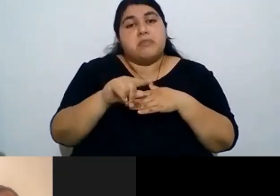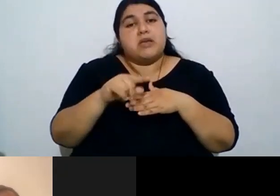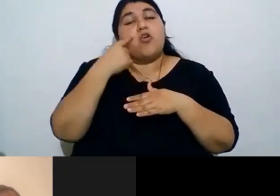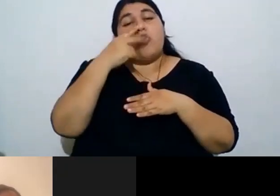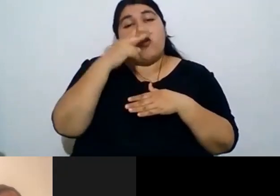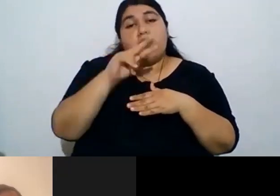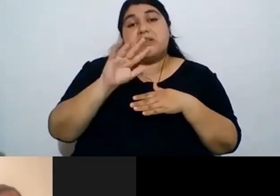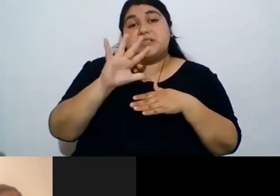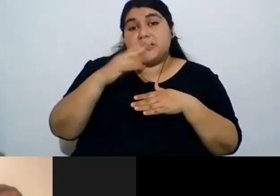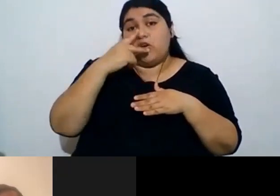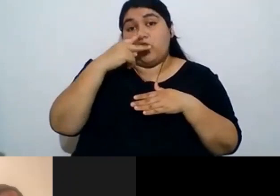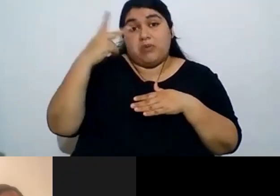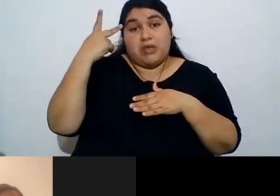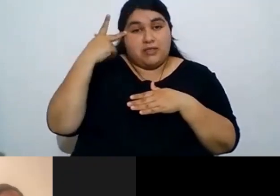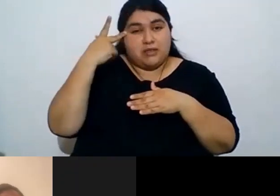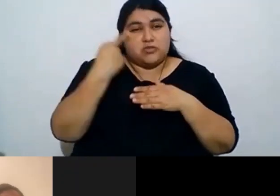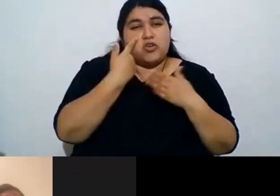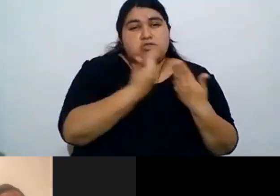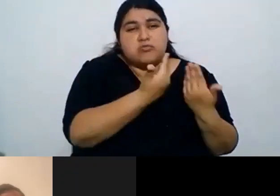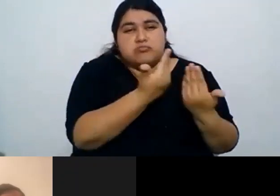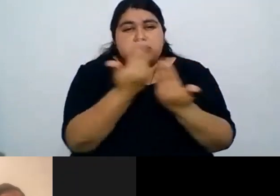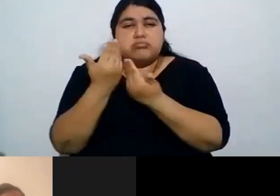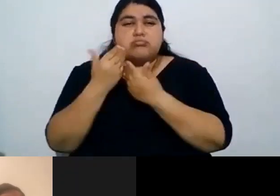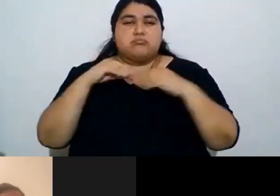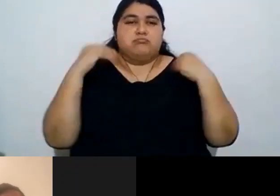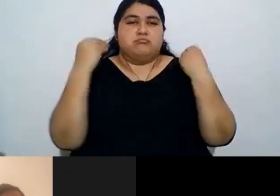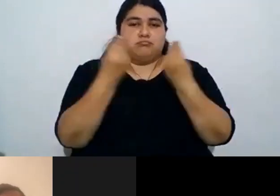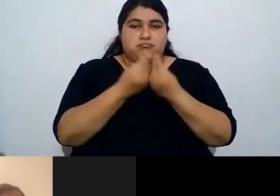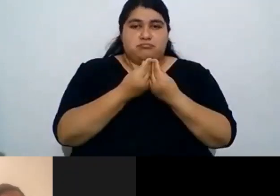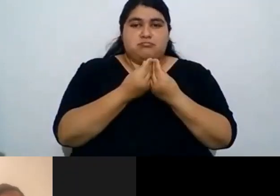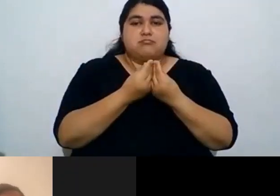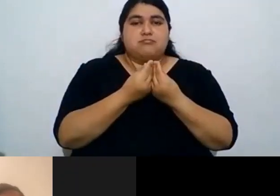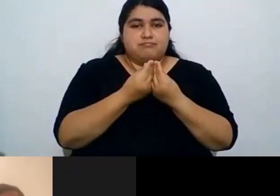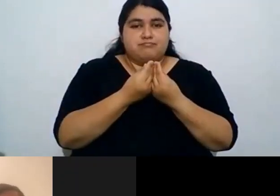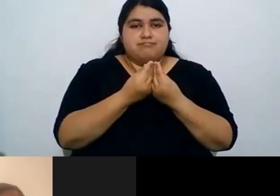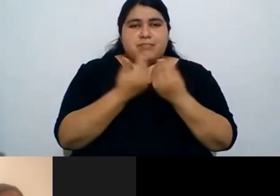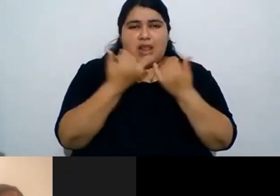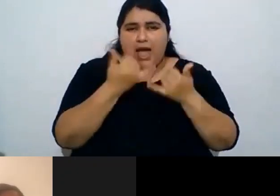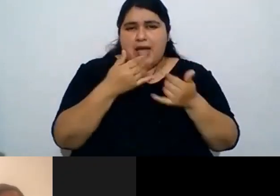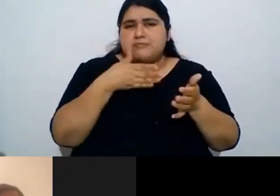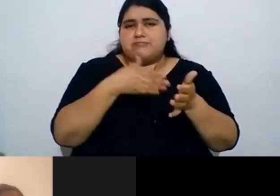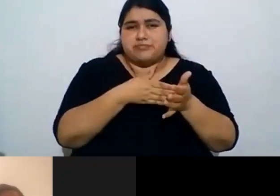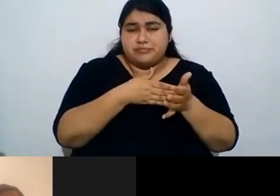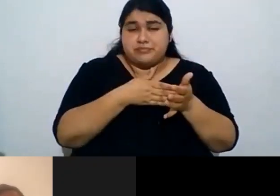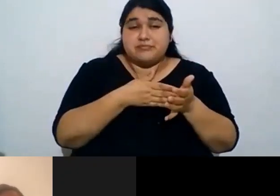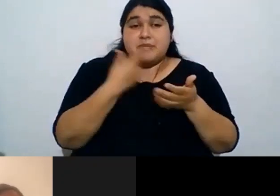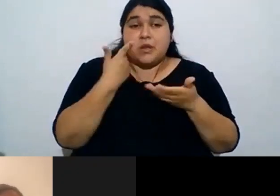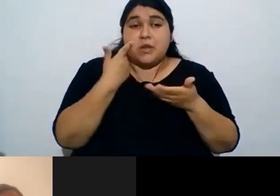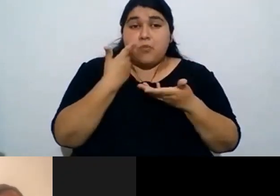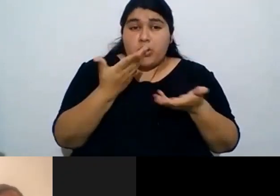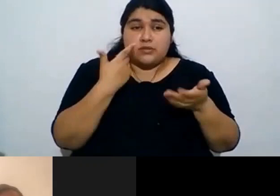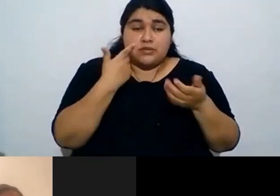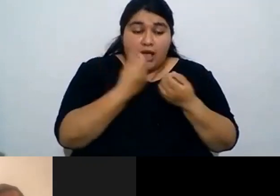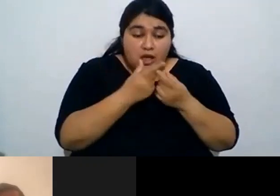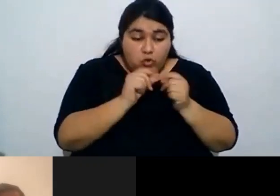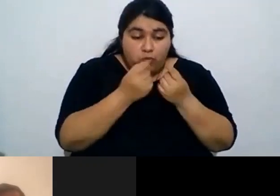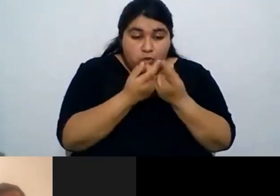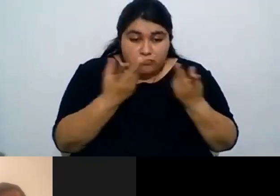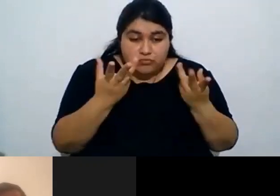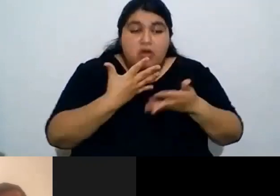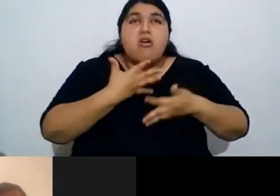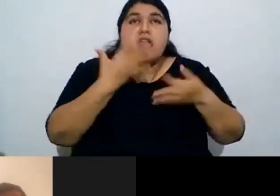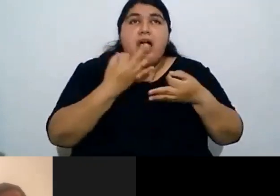2005 y del 2018 son censos que tienen bastantes dificultades y realmente no nos cuentan de manera